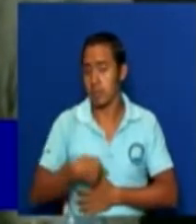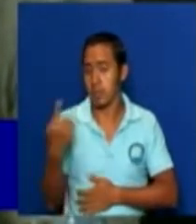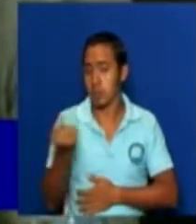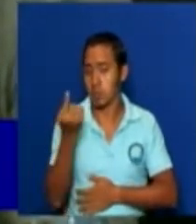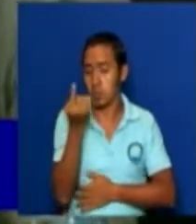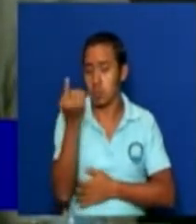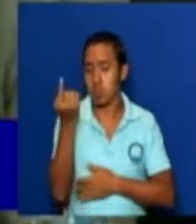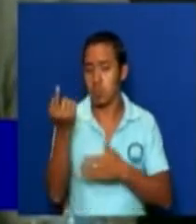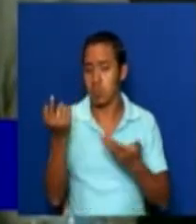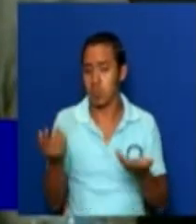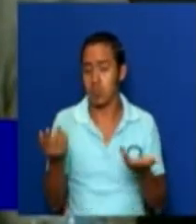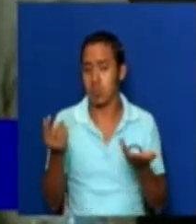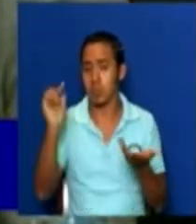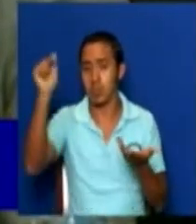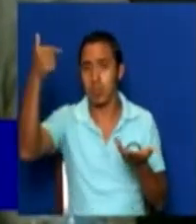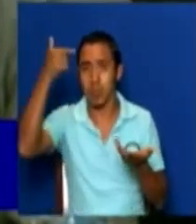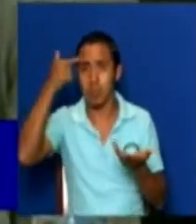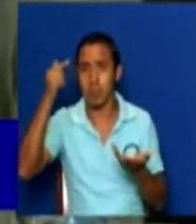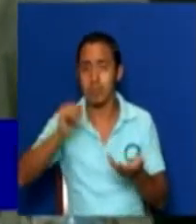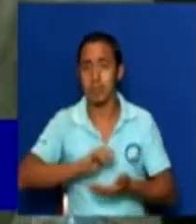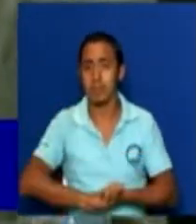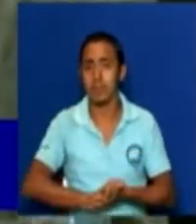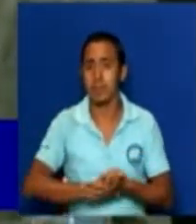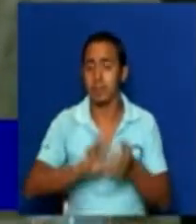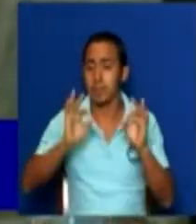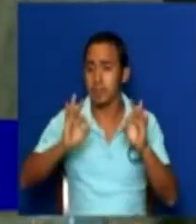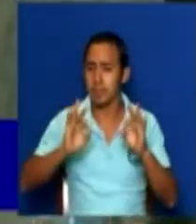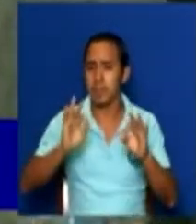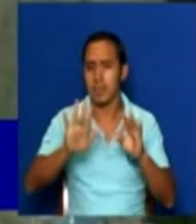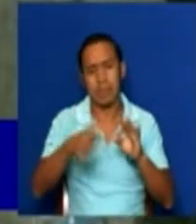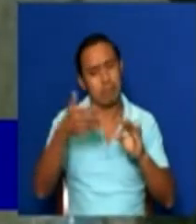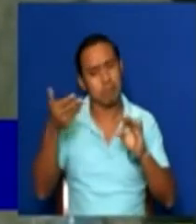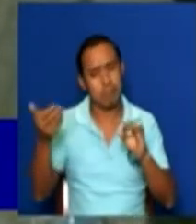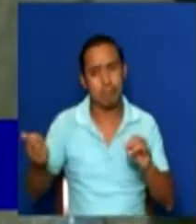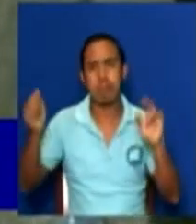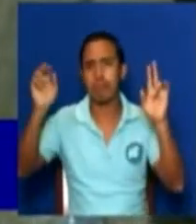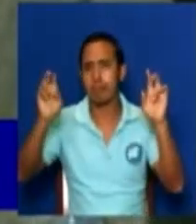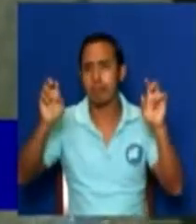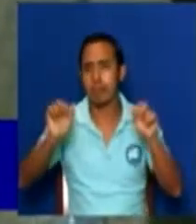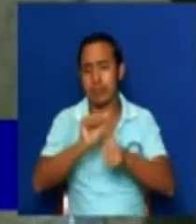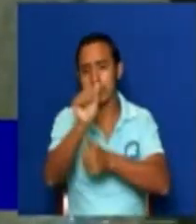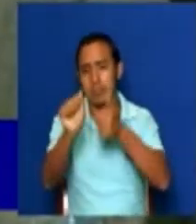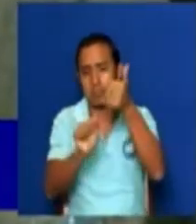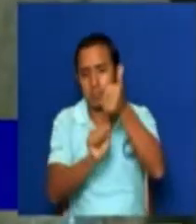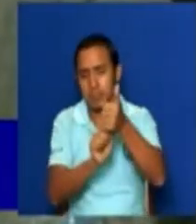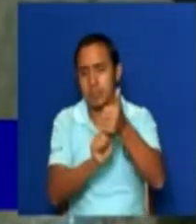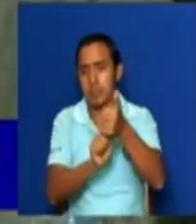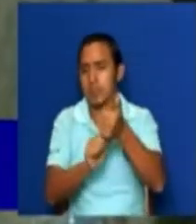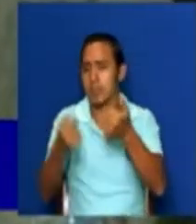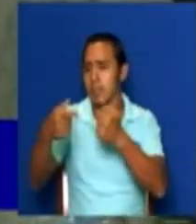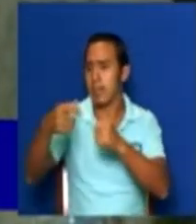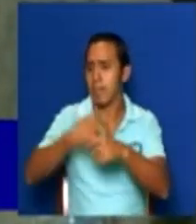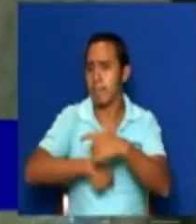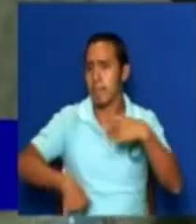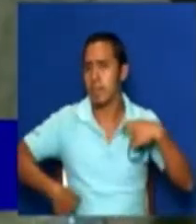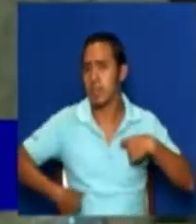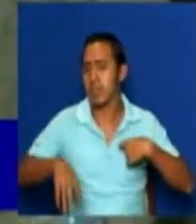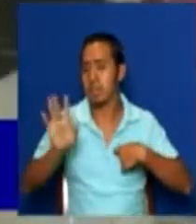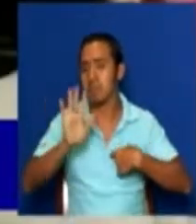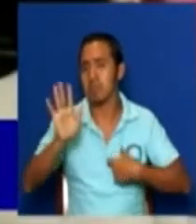exclusiva del Estado. Bien, hay muchos otros temas. La vicepresidenta de la comisión nos despide.